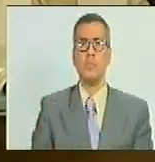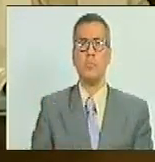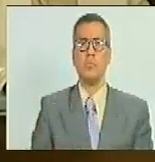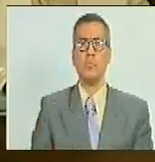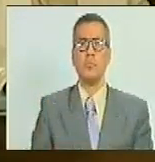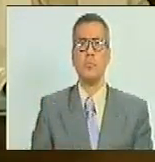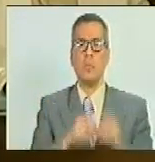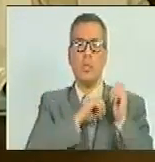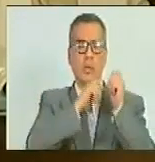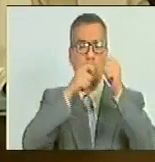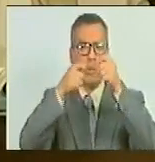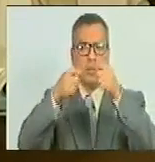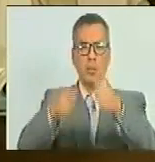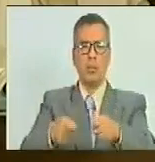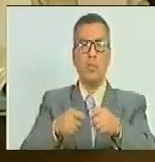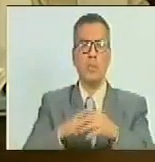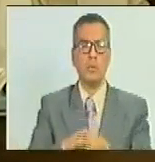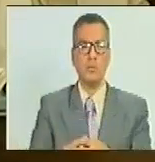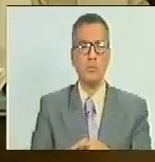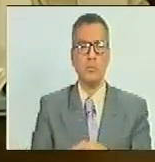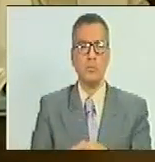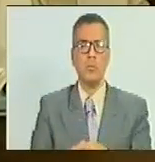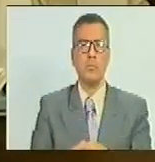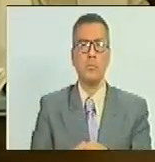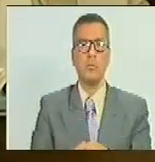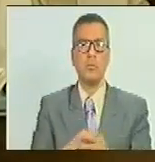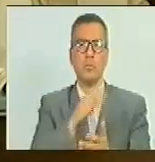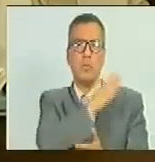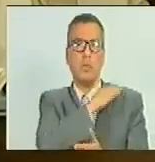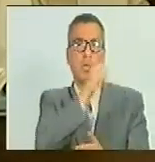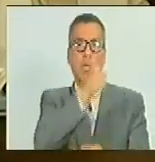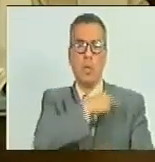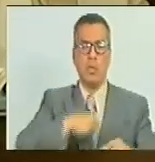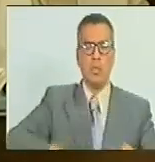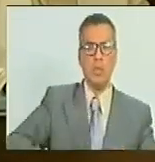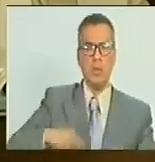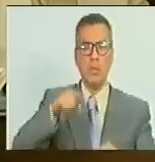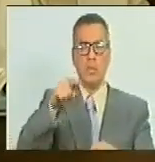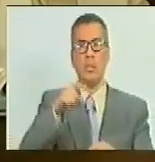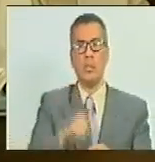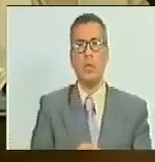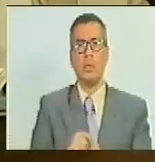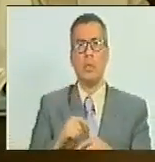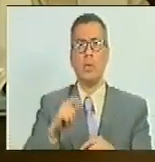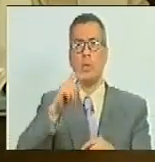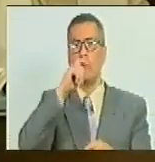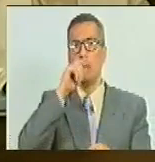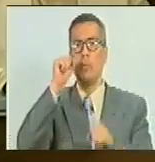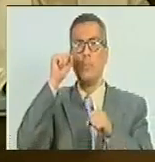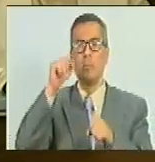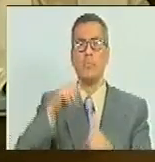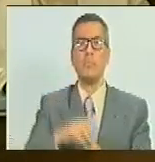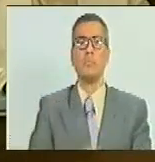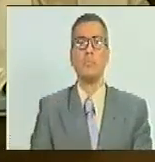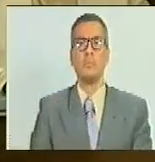la designación del comandante presidente Nicolás Maduro Moros.